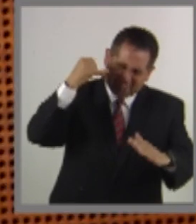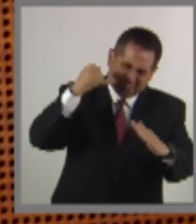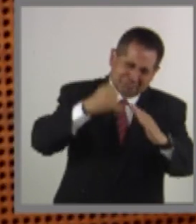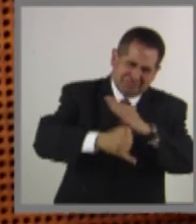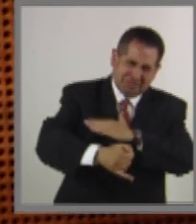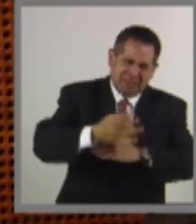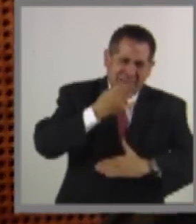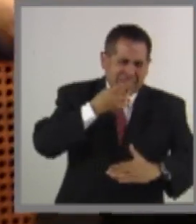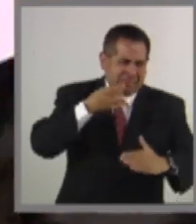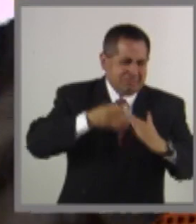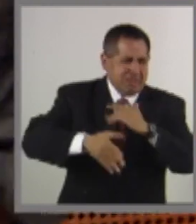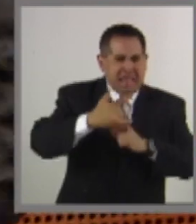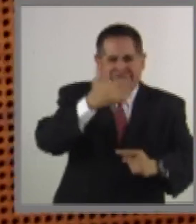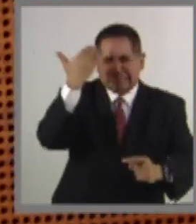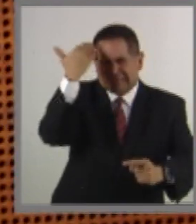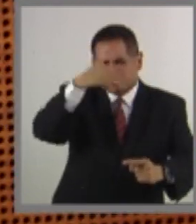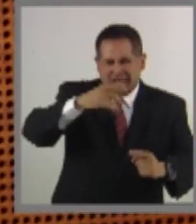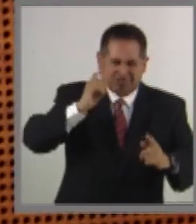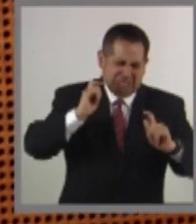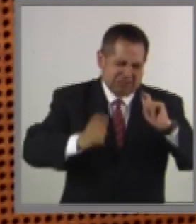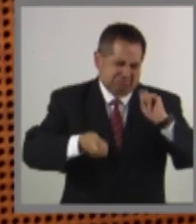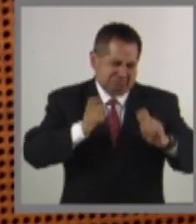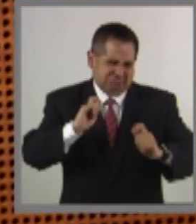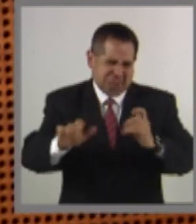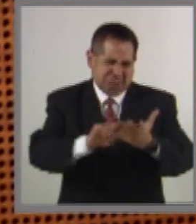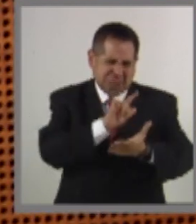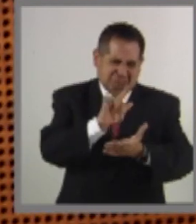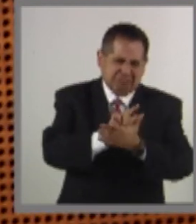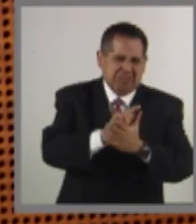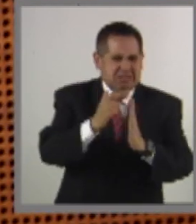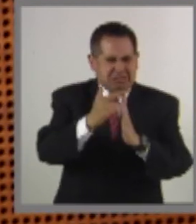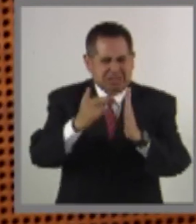la legislación y de los reglamentos que nos rigen.